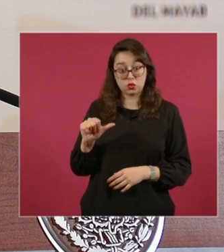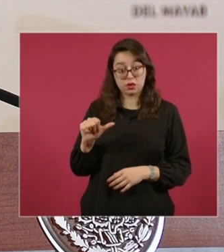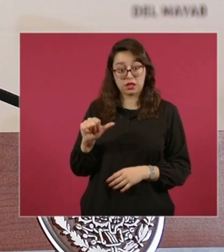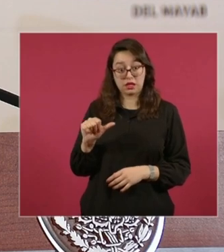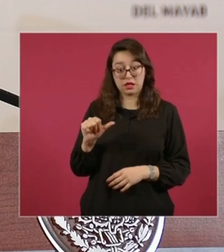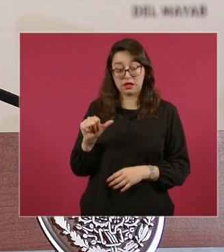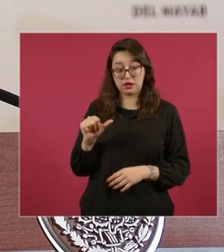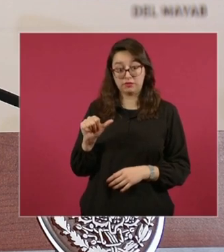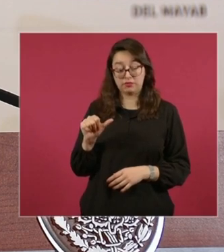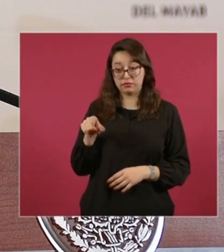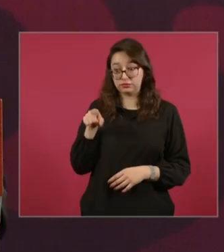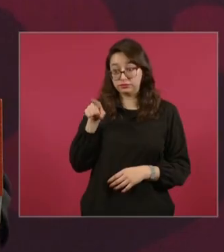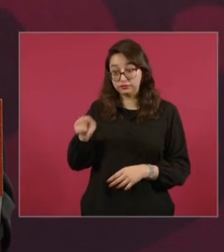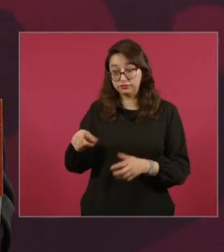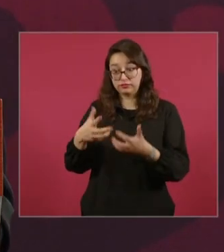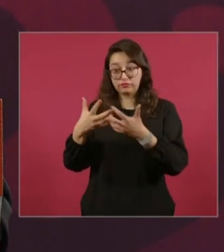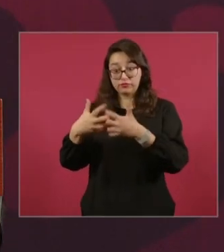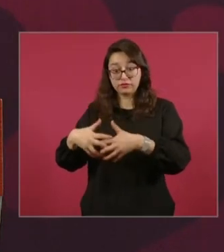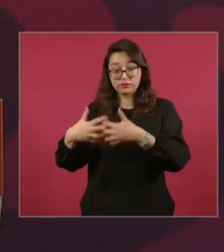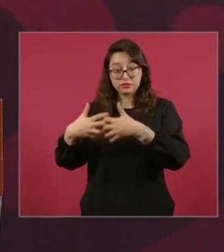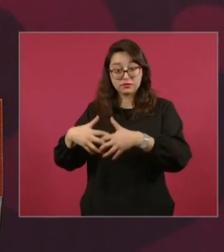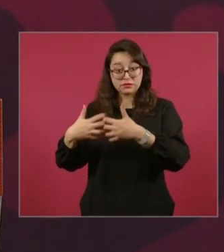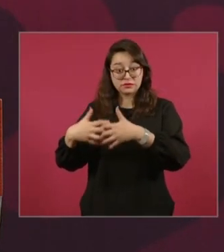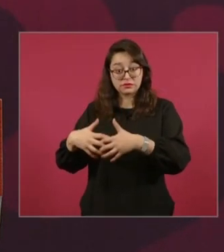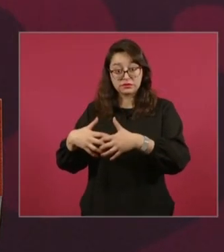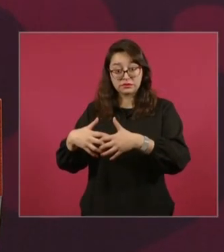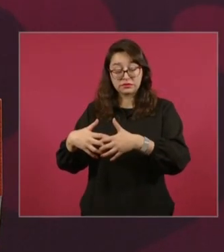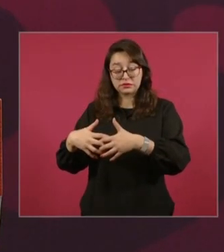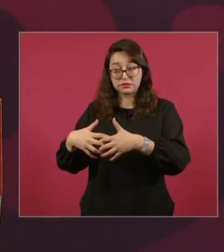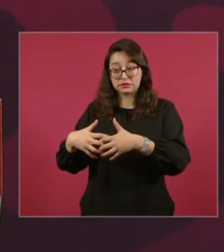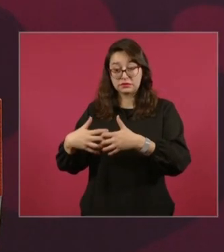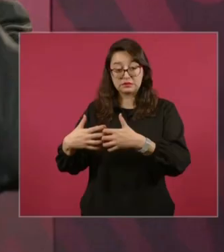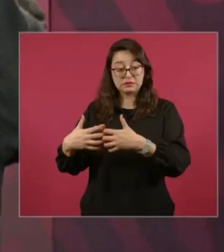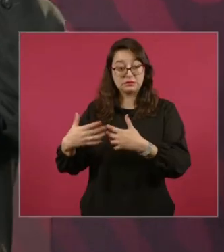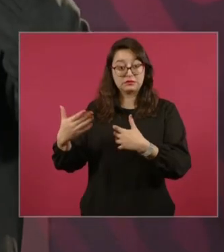la encontramos tirada, la iniciaron